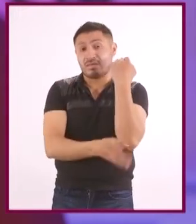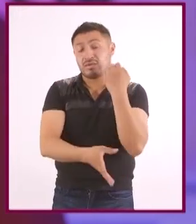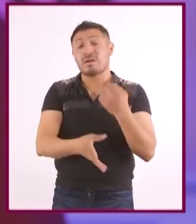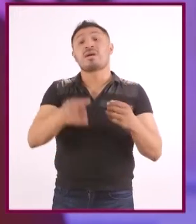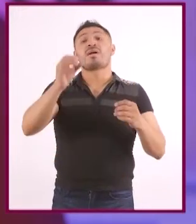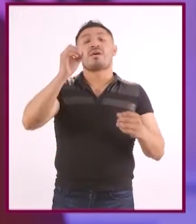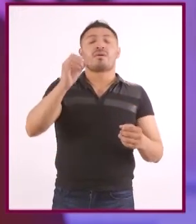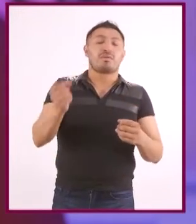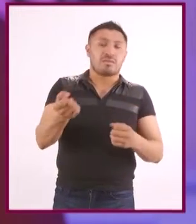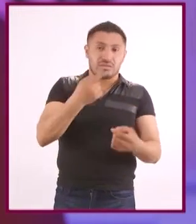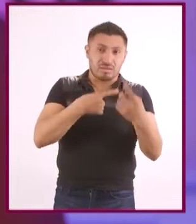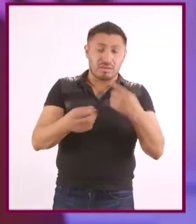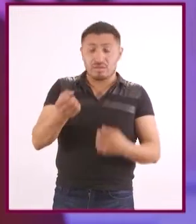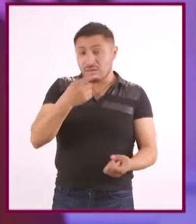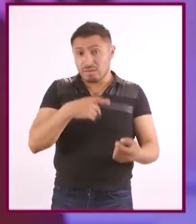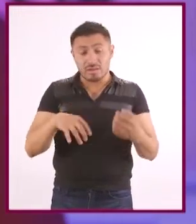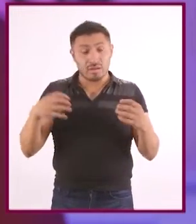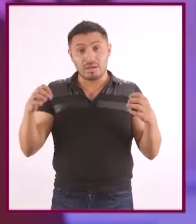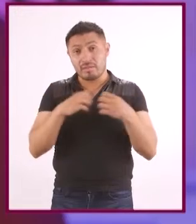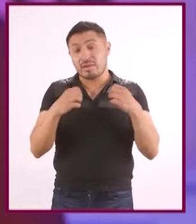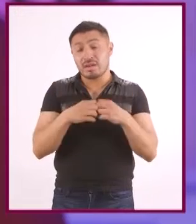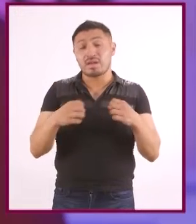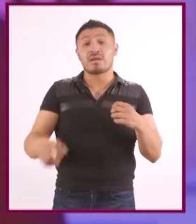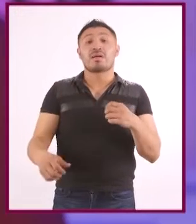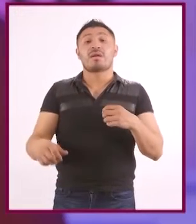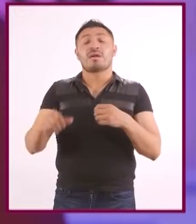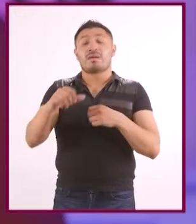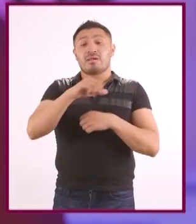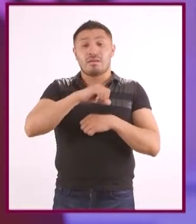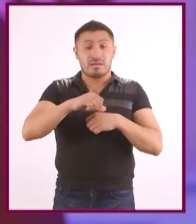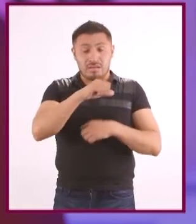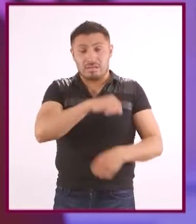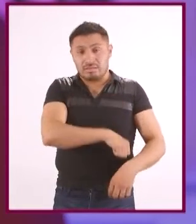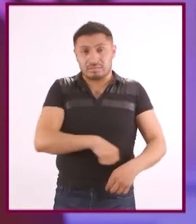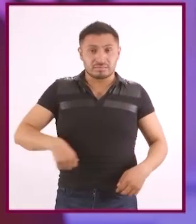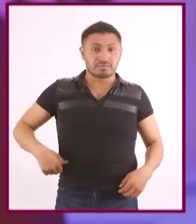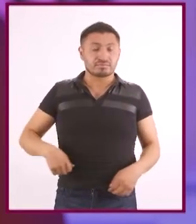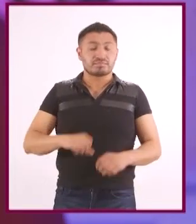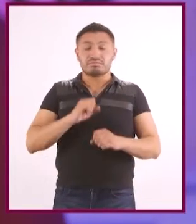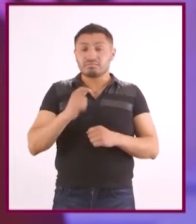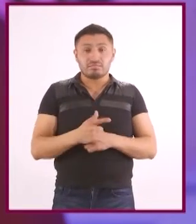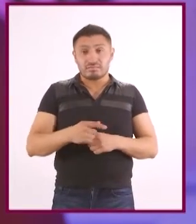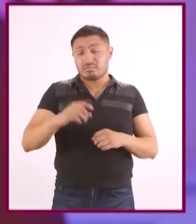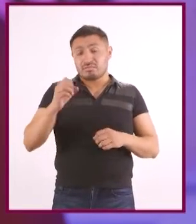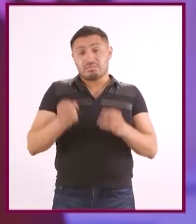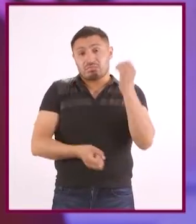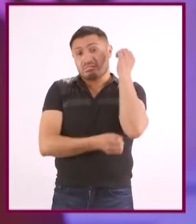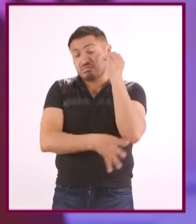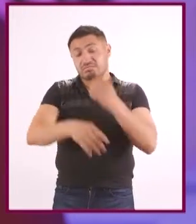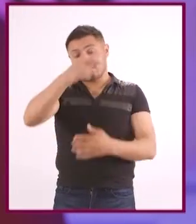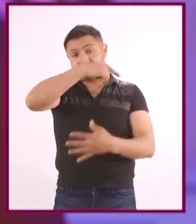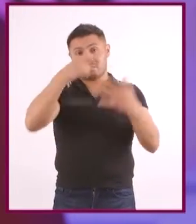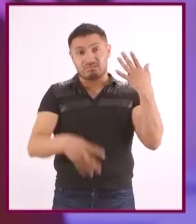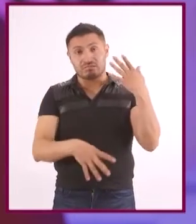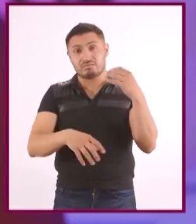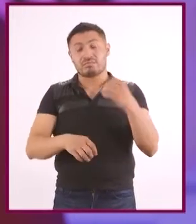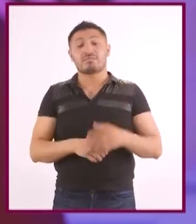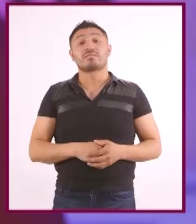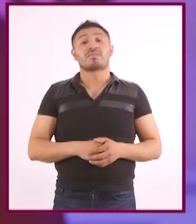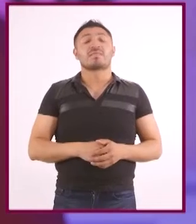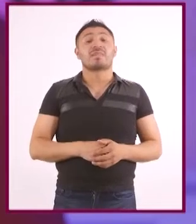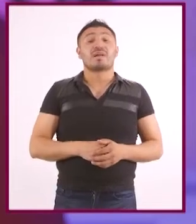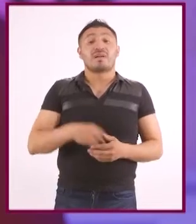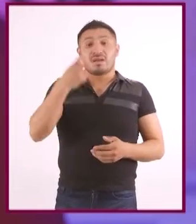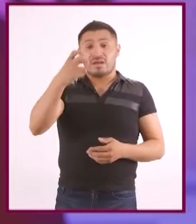anticoncepción oral de emergencia, la esterilización o aborto. Algunos de estos servicios deben estar garantizados para las mujeres en algunos estados del